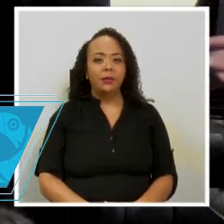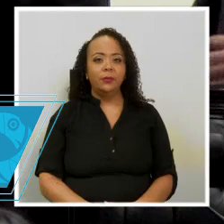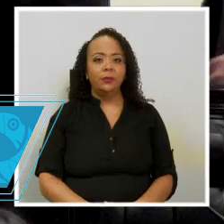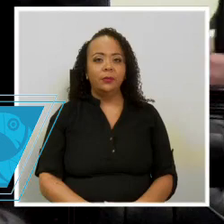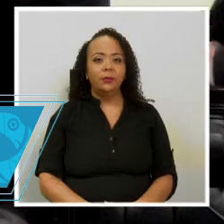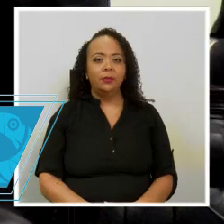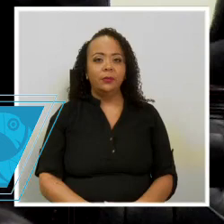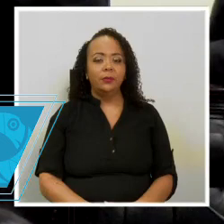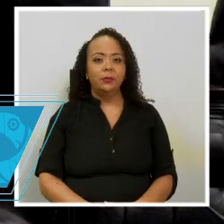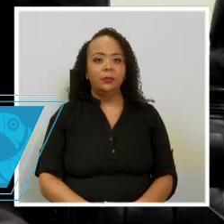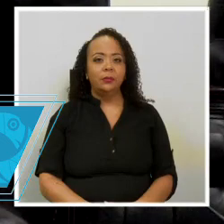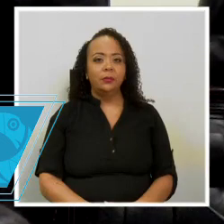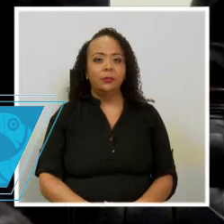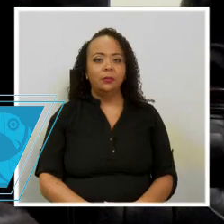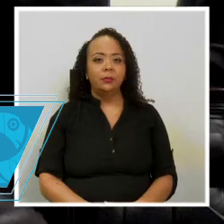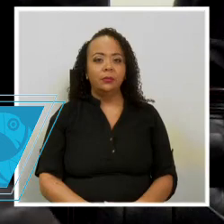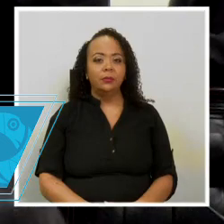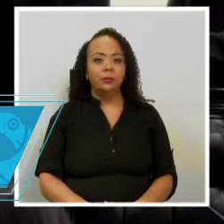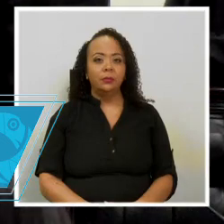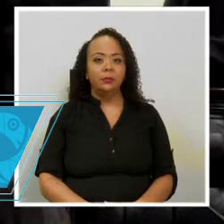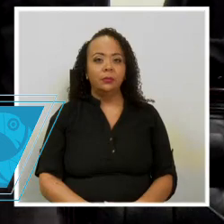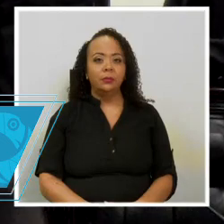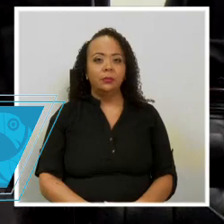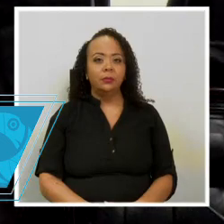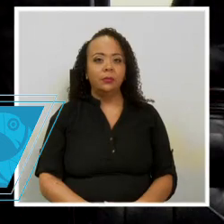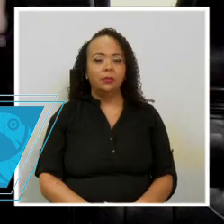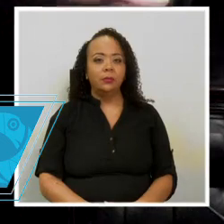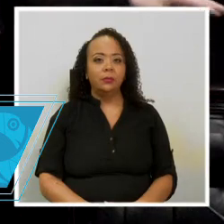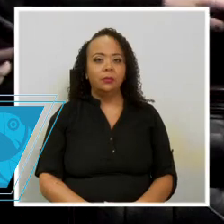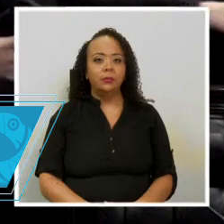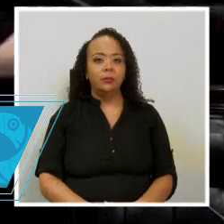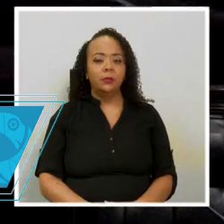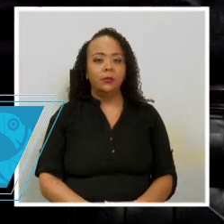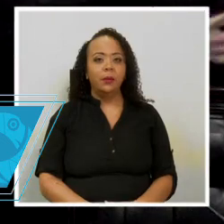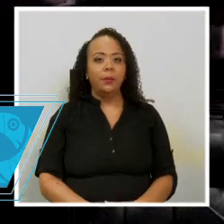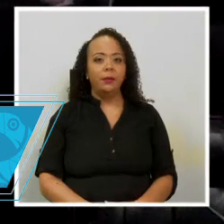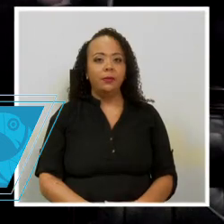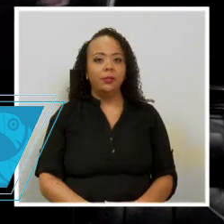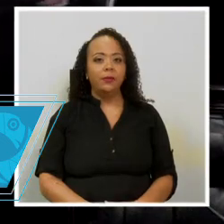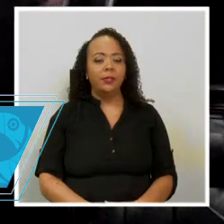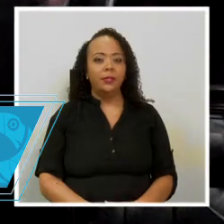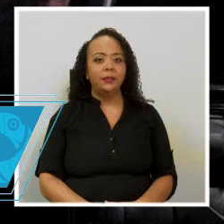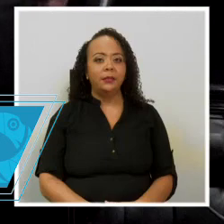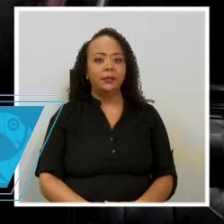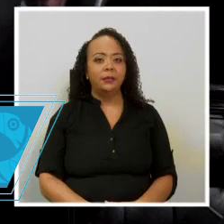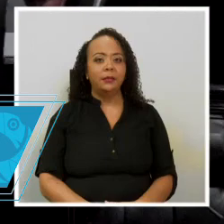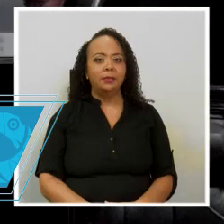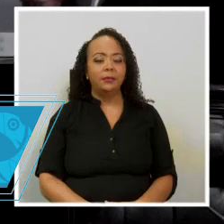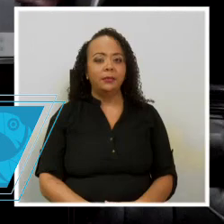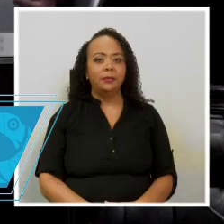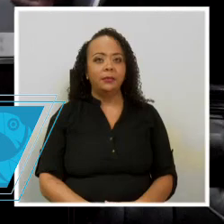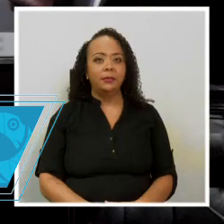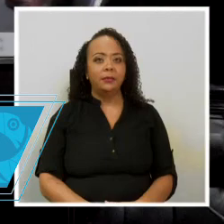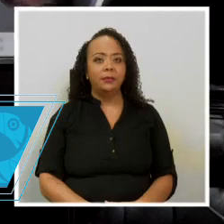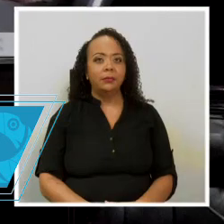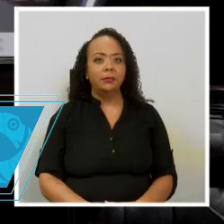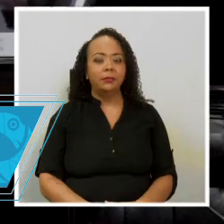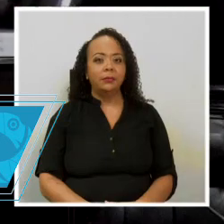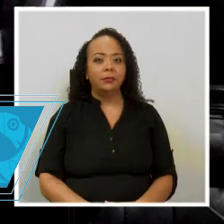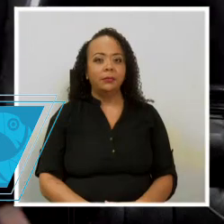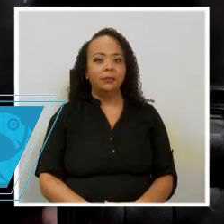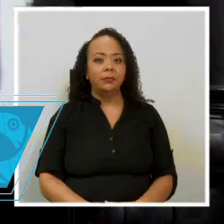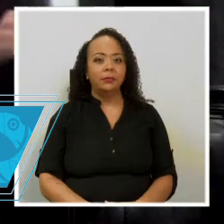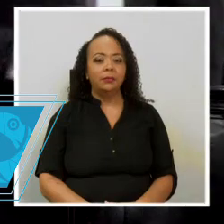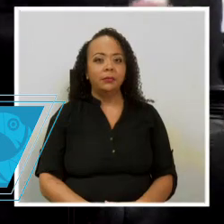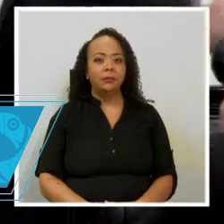en desarrollo, consolidada, o que tuviese posiciones claras y contundentes en